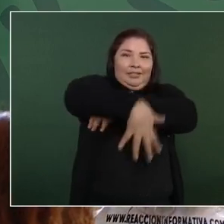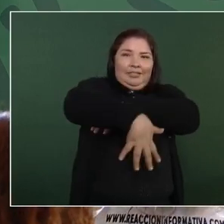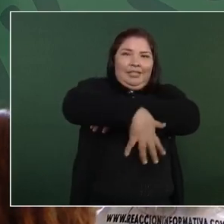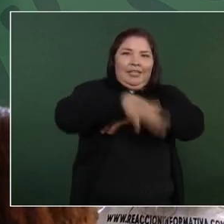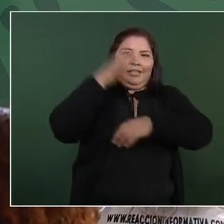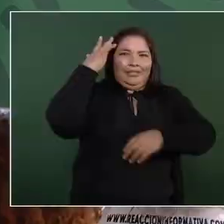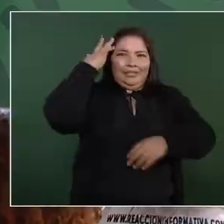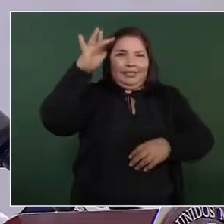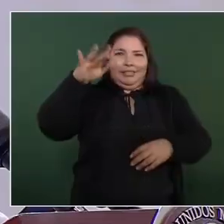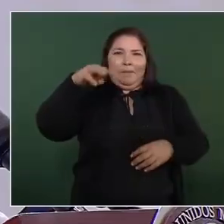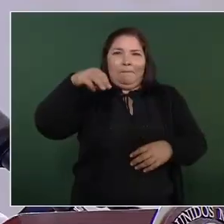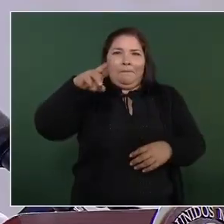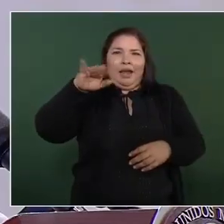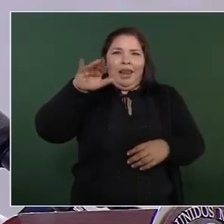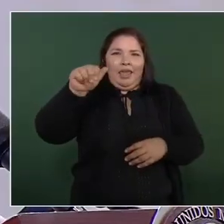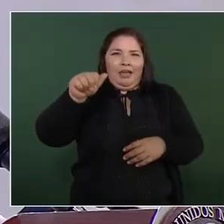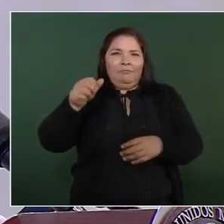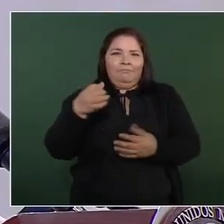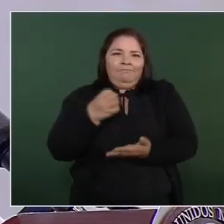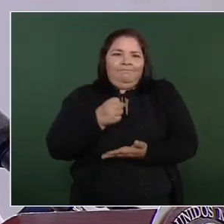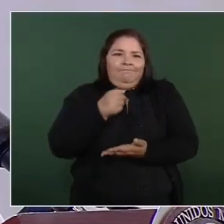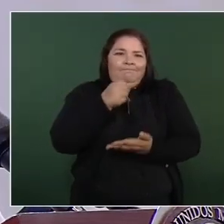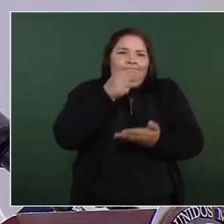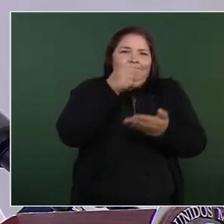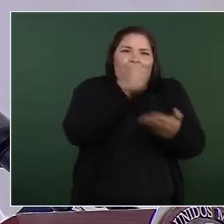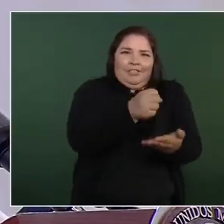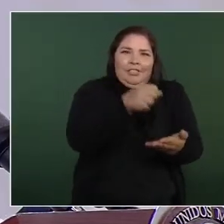que tiene una inversión de más de